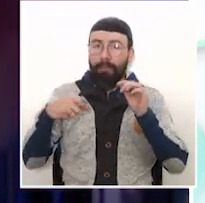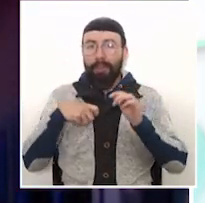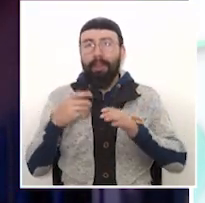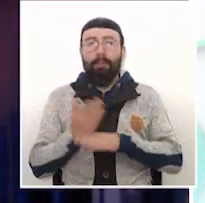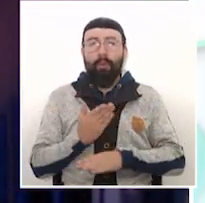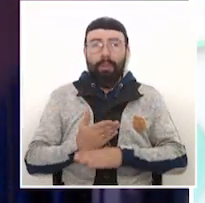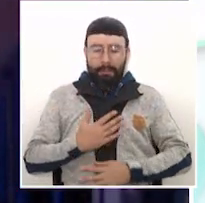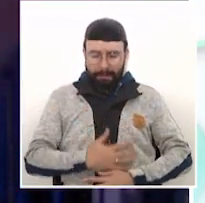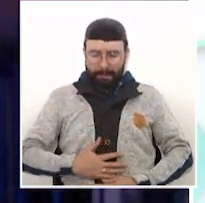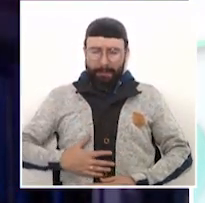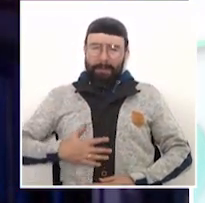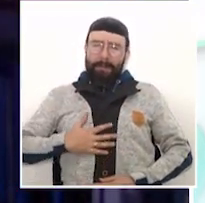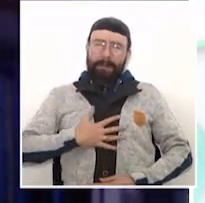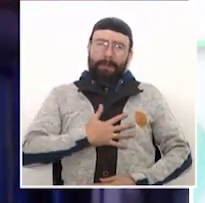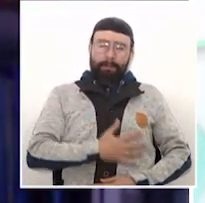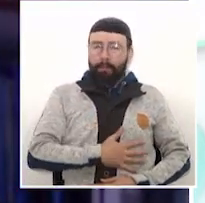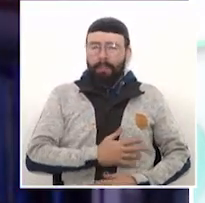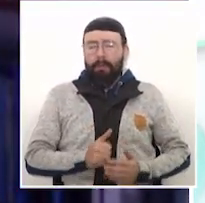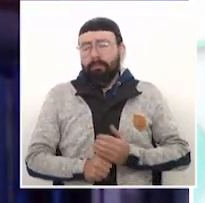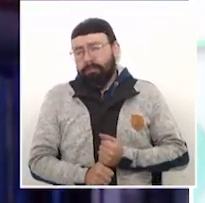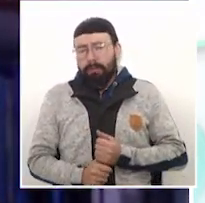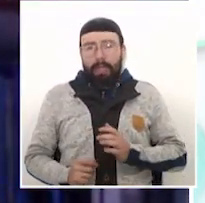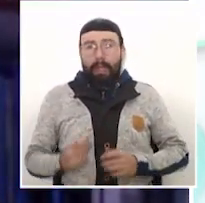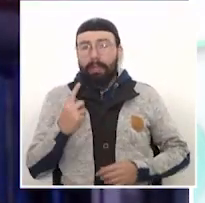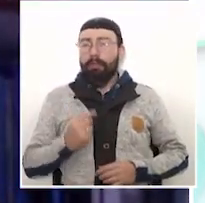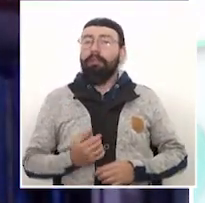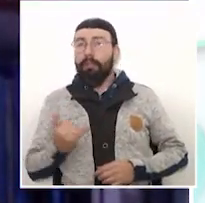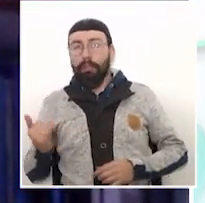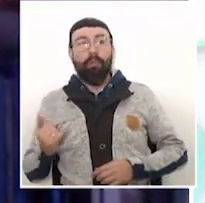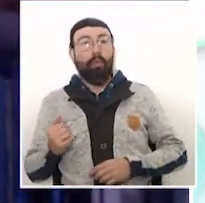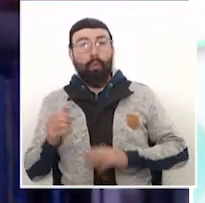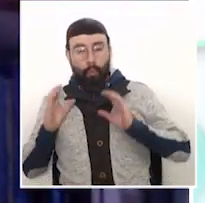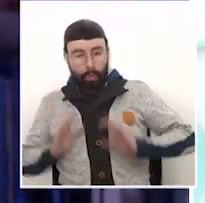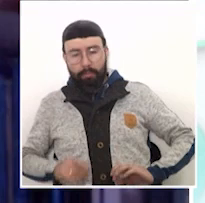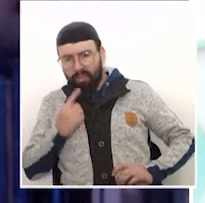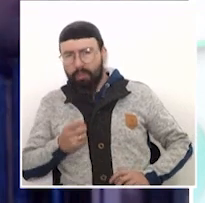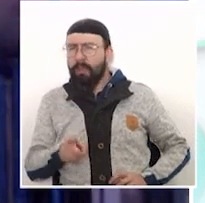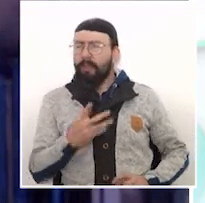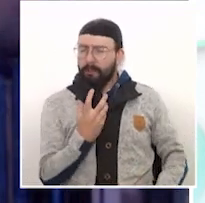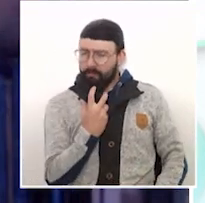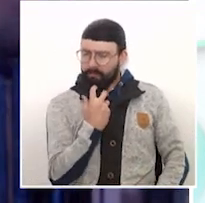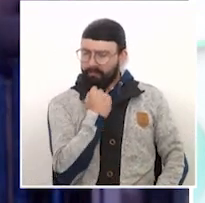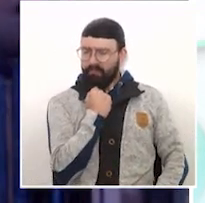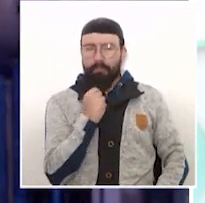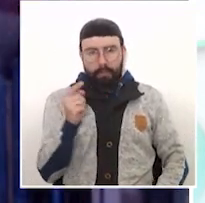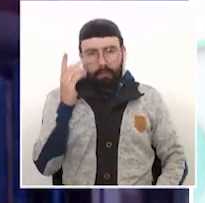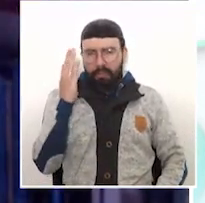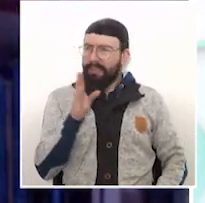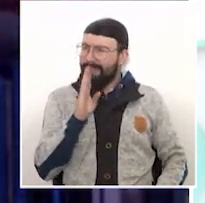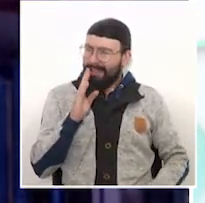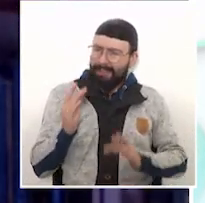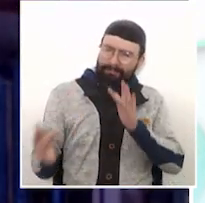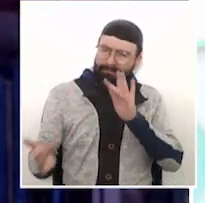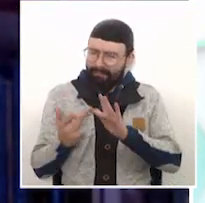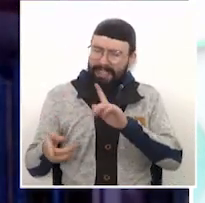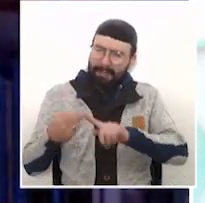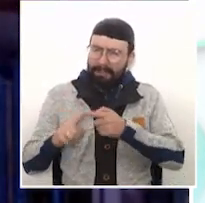digestiva, el cuerpo me está diciendo qué es lo que no digieres, qué es lo que no te tragas, a quién no te tragas, por qué estás en esa